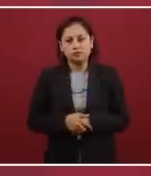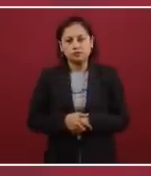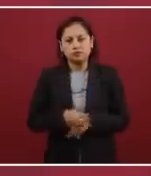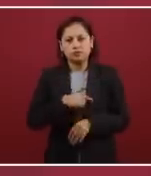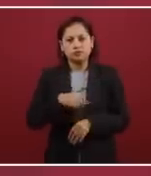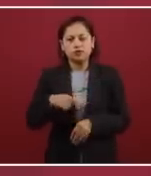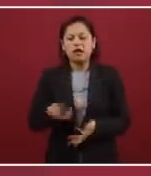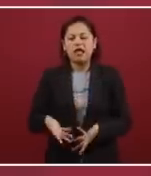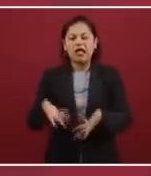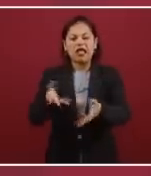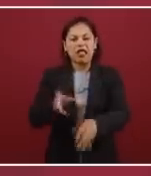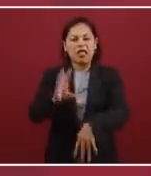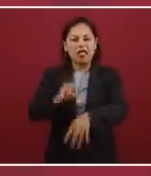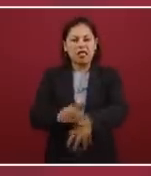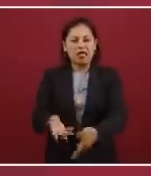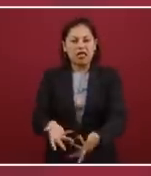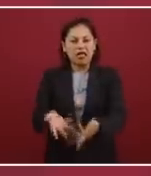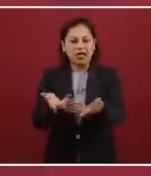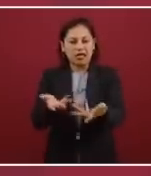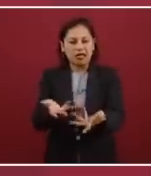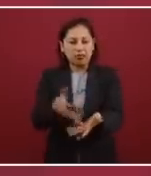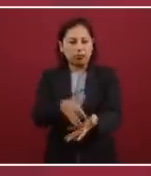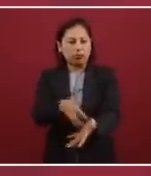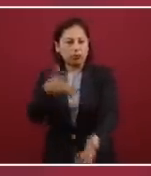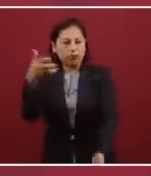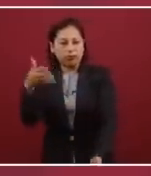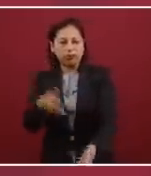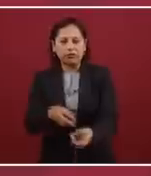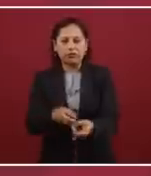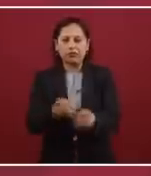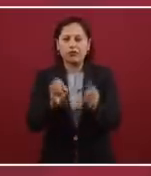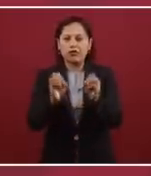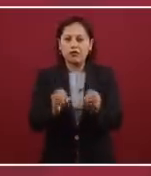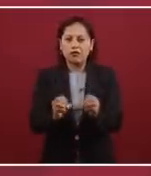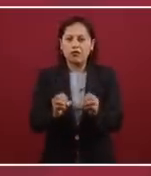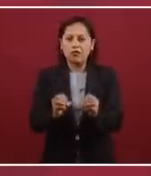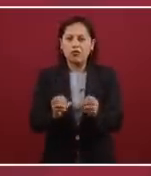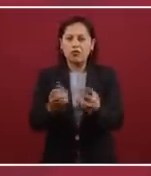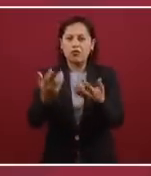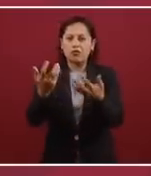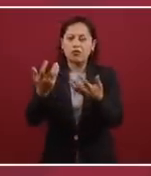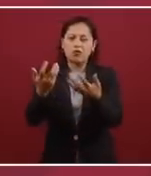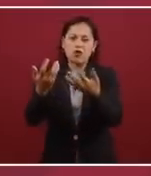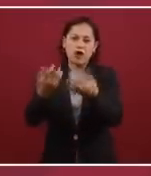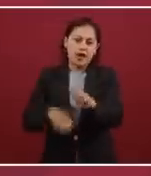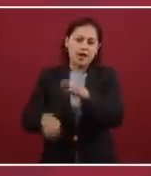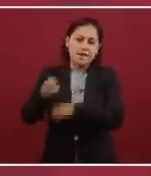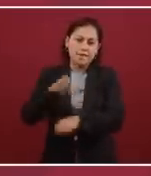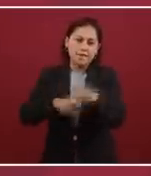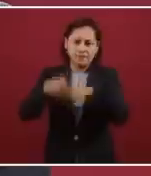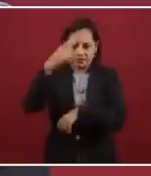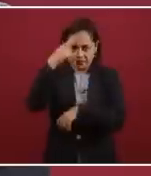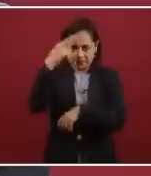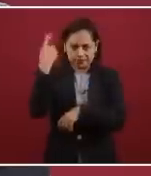permisos para crear cuencas lecheras en el